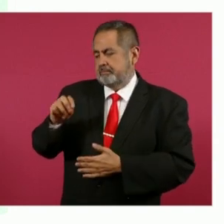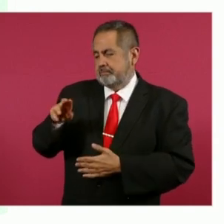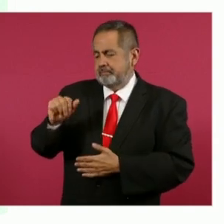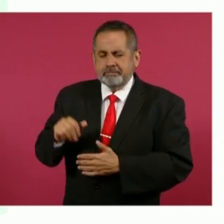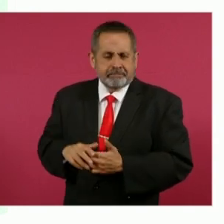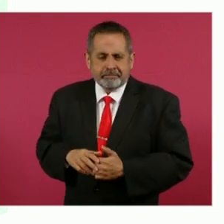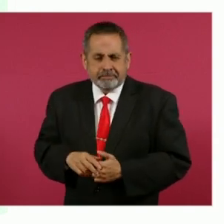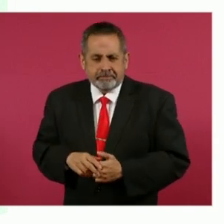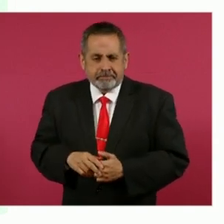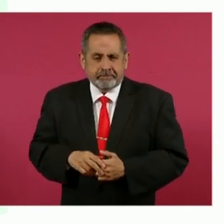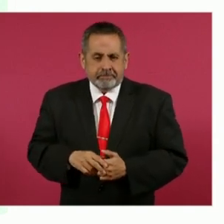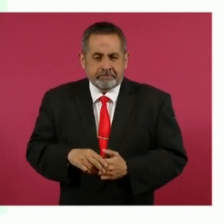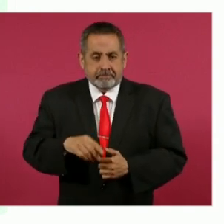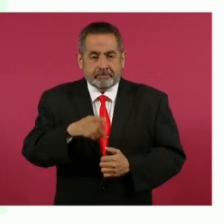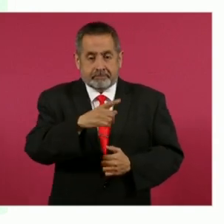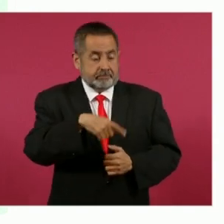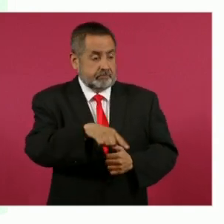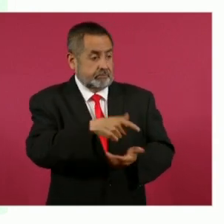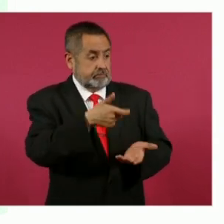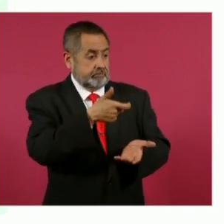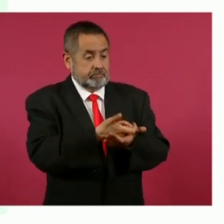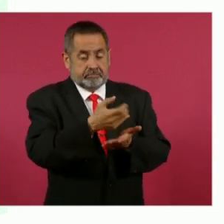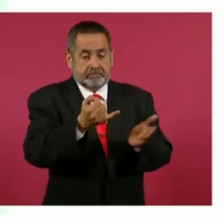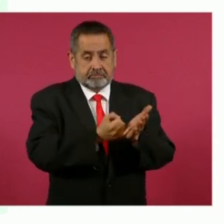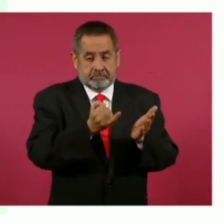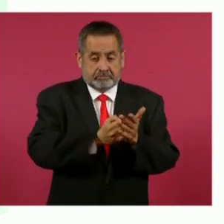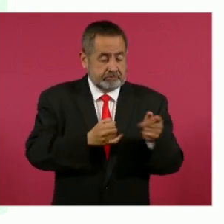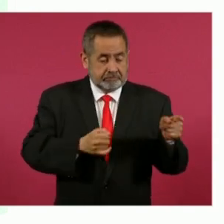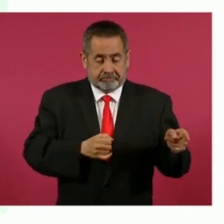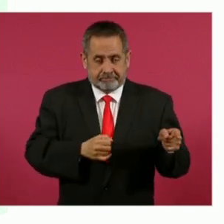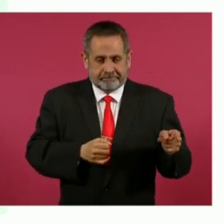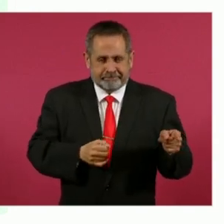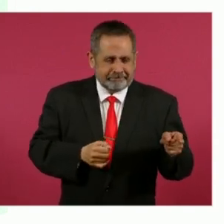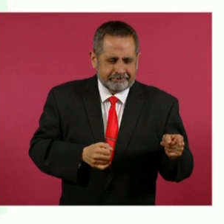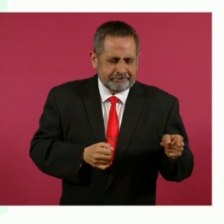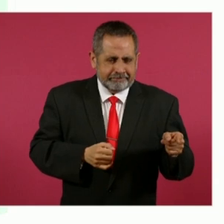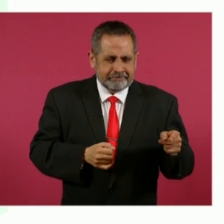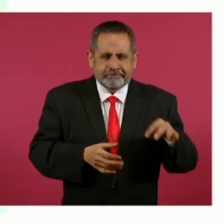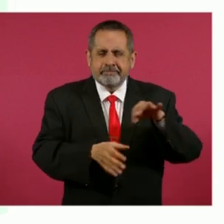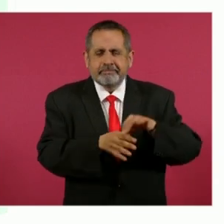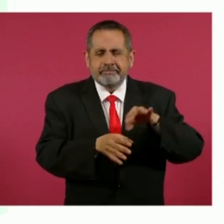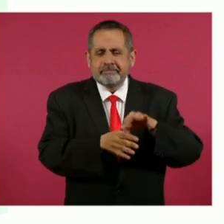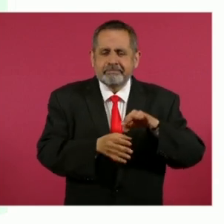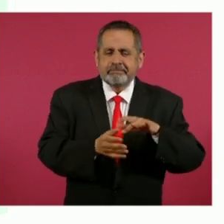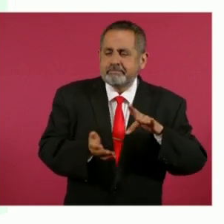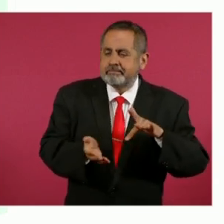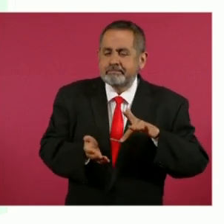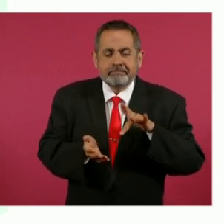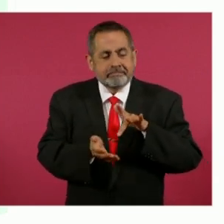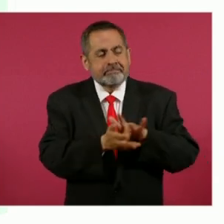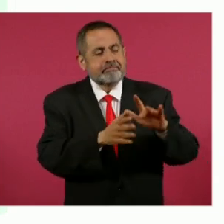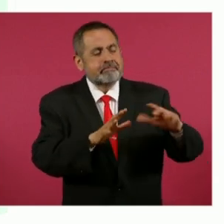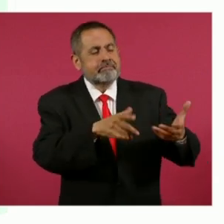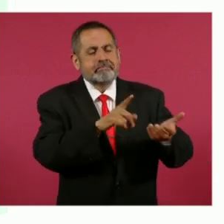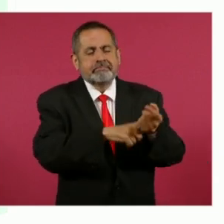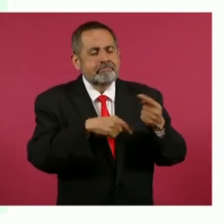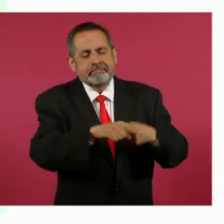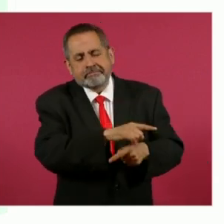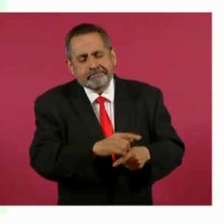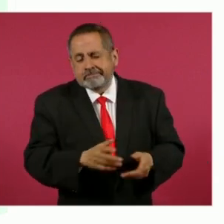Y los que pagan impuestos son los que pagan, los que votan por los conservadores.